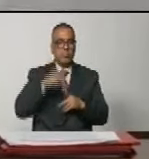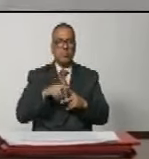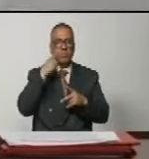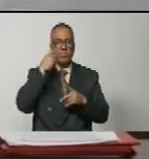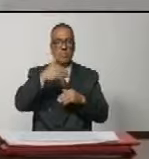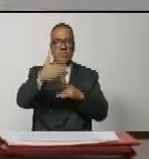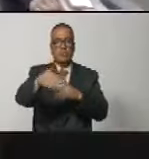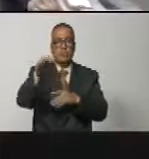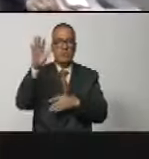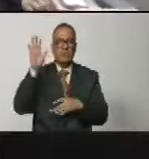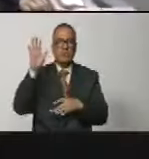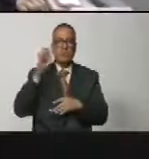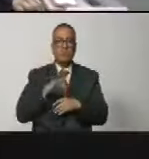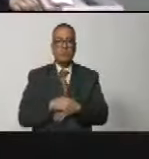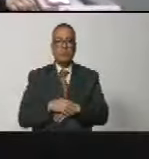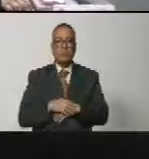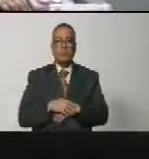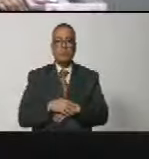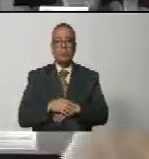manifestarlo con la señal de costumbre.